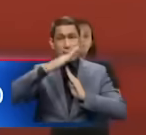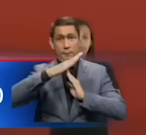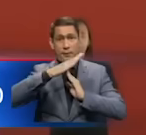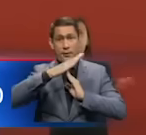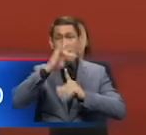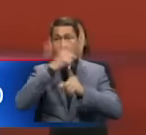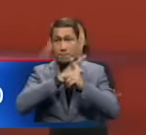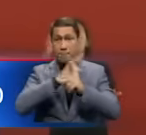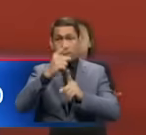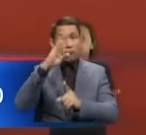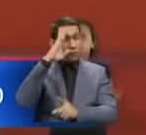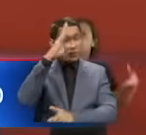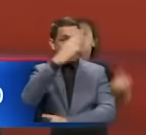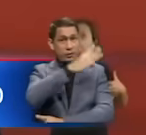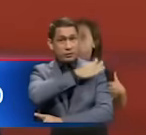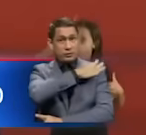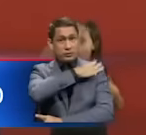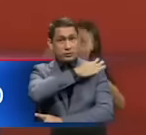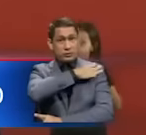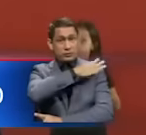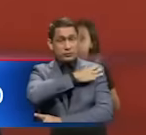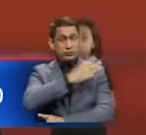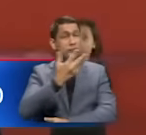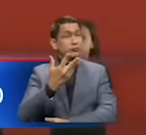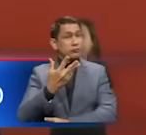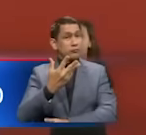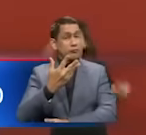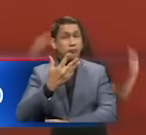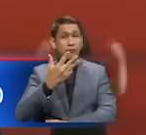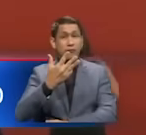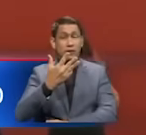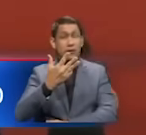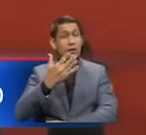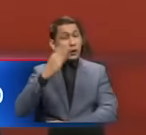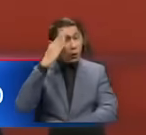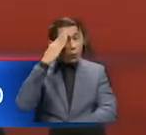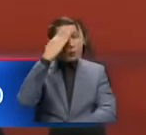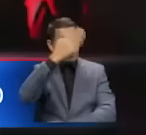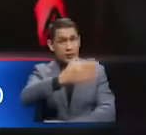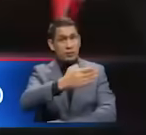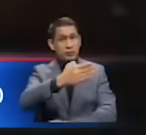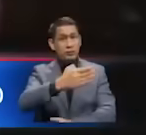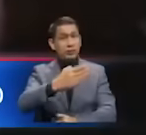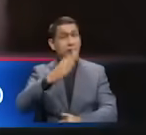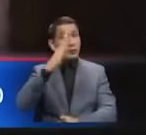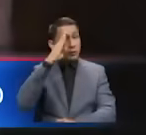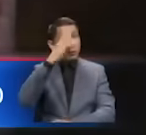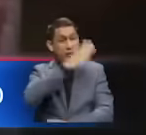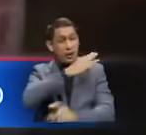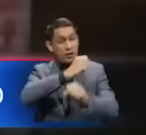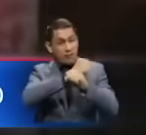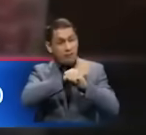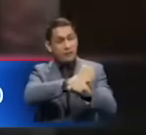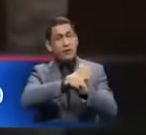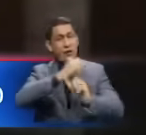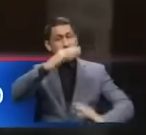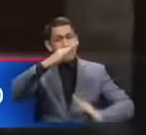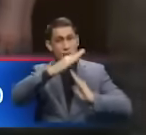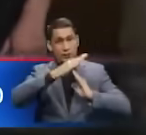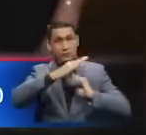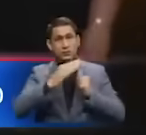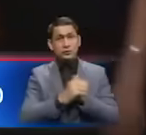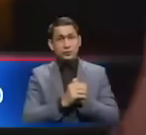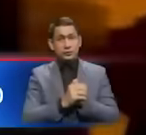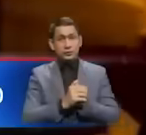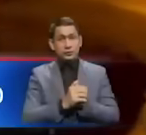Fuerzas Armadas, si tienen un fin y un cometido, es justamente esto. Son garantes de la paz. Para. El narcotráfico